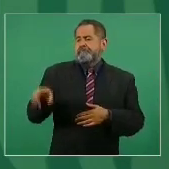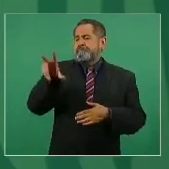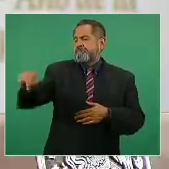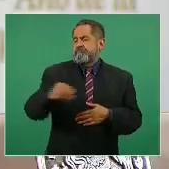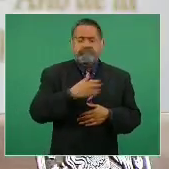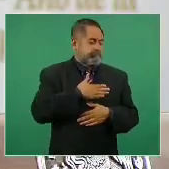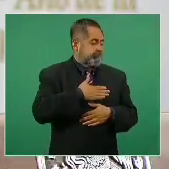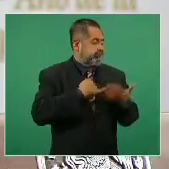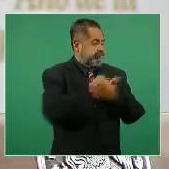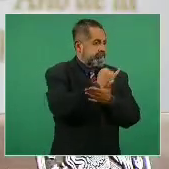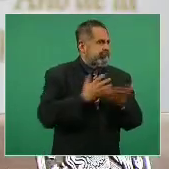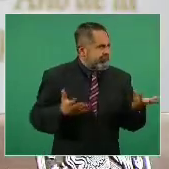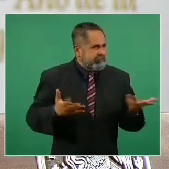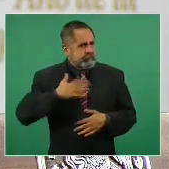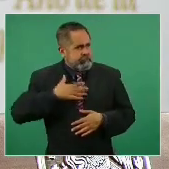Y más